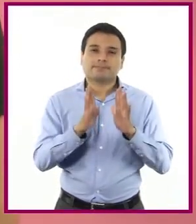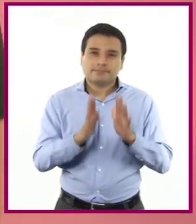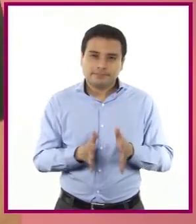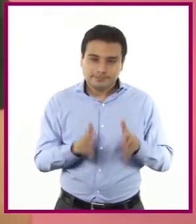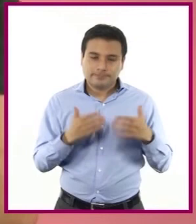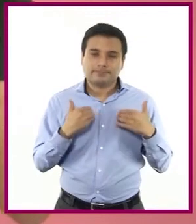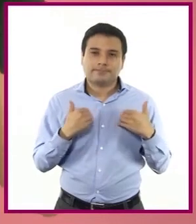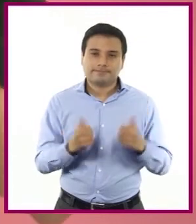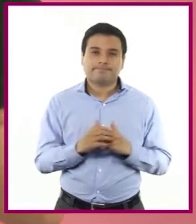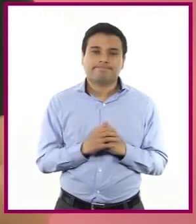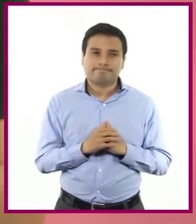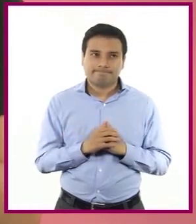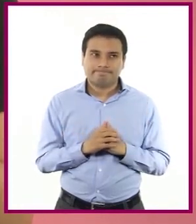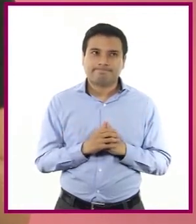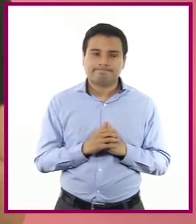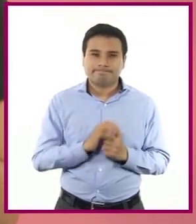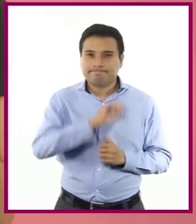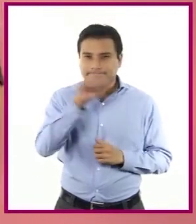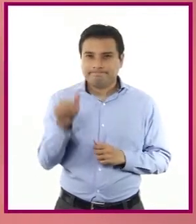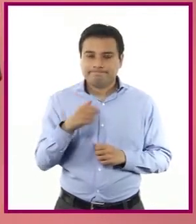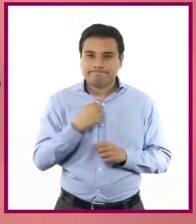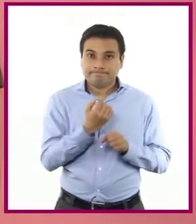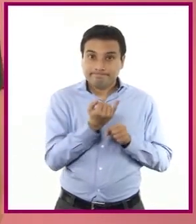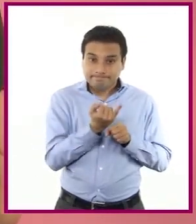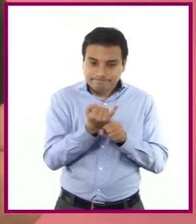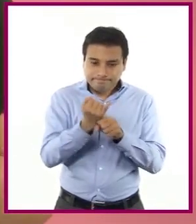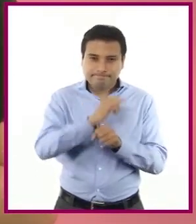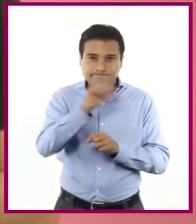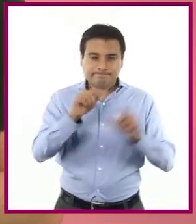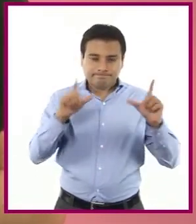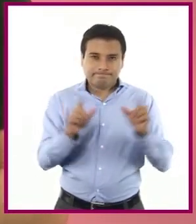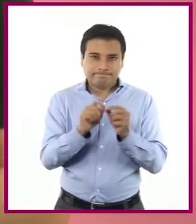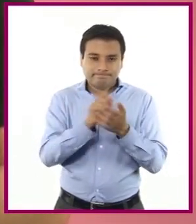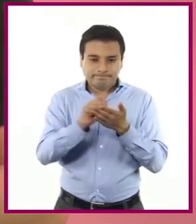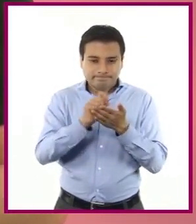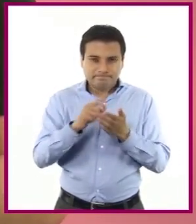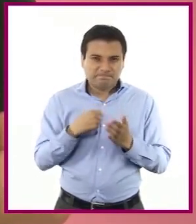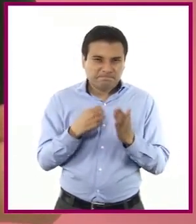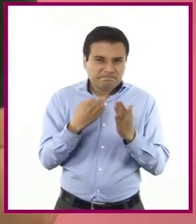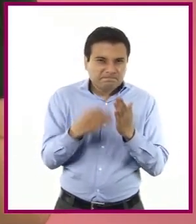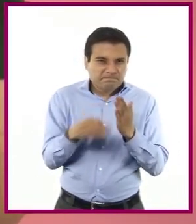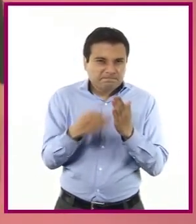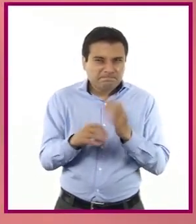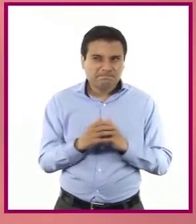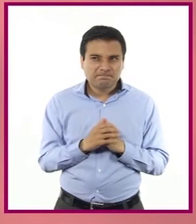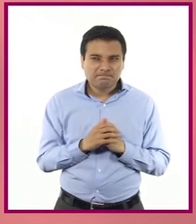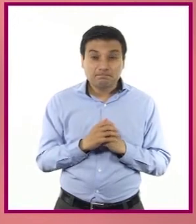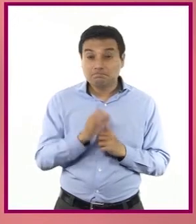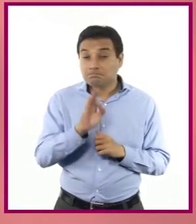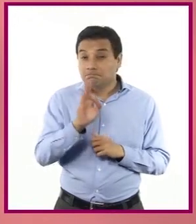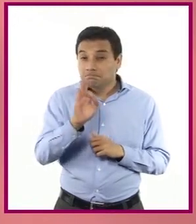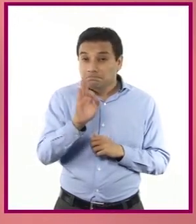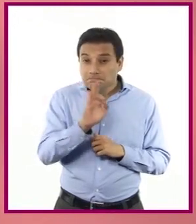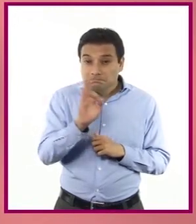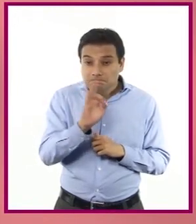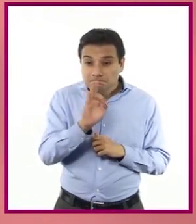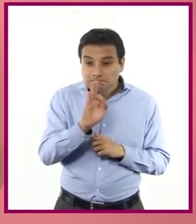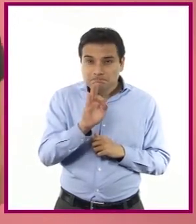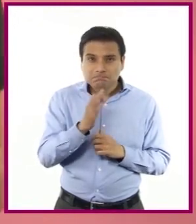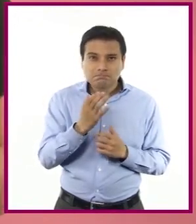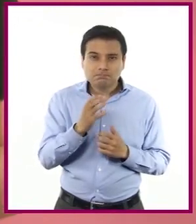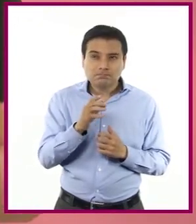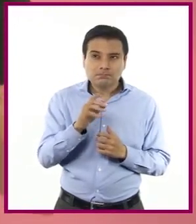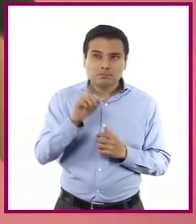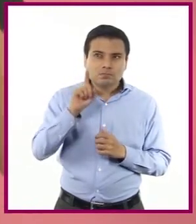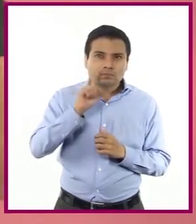presentar mi resumen sobre Amelia. ¿Qué le falta a mi información? Quizá los datos de sus